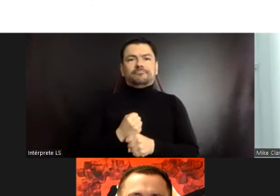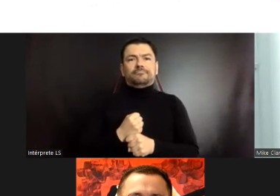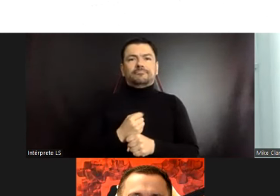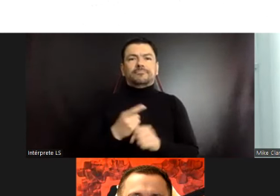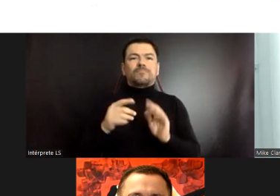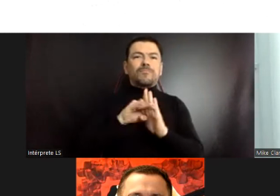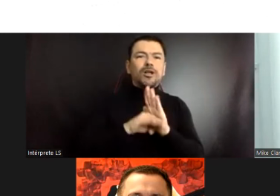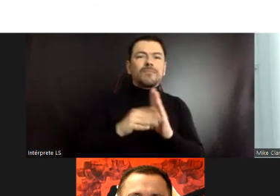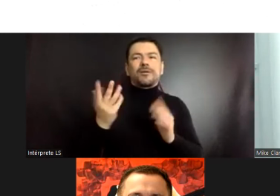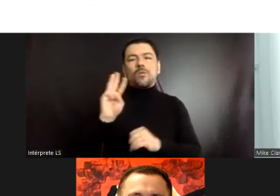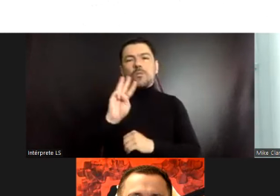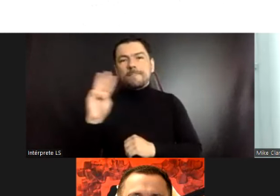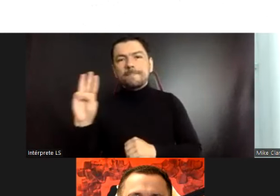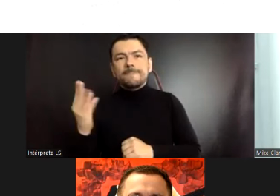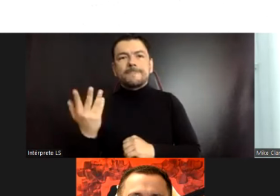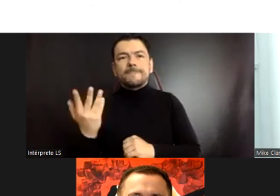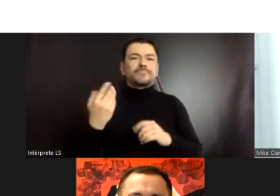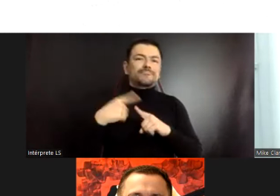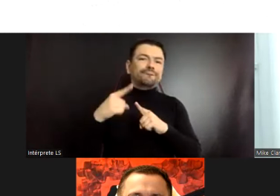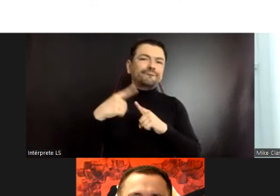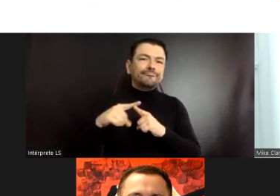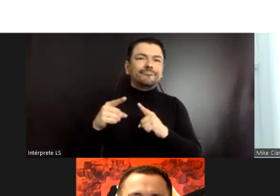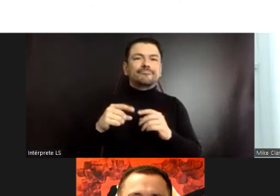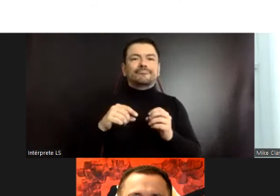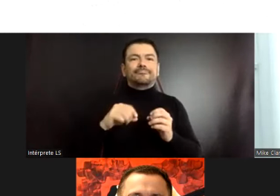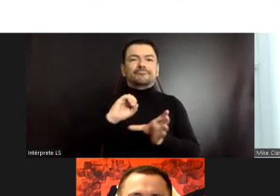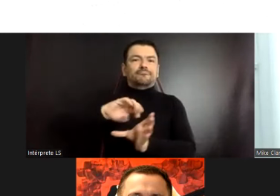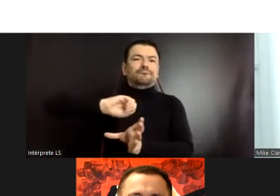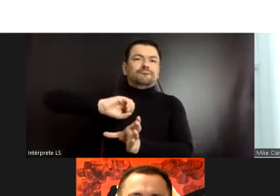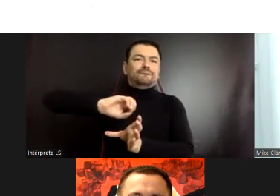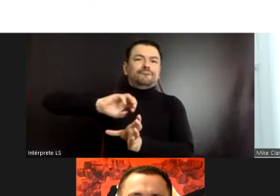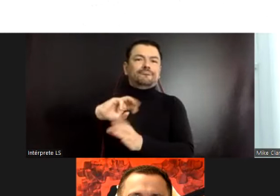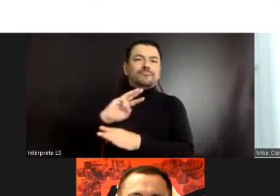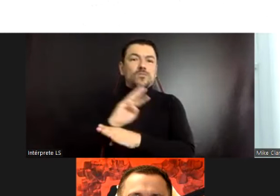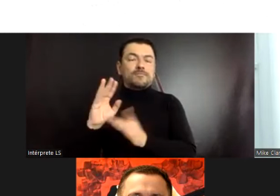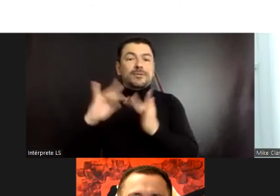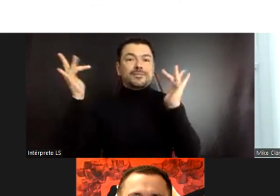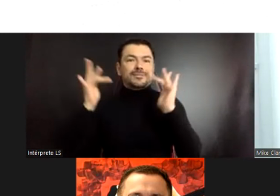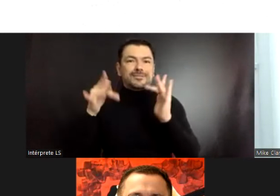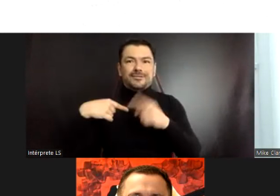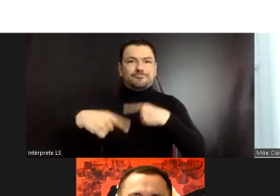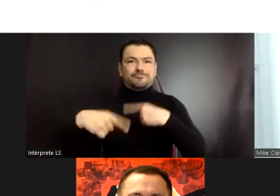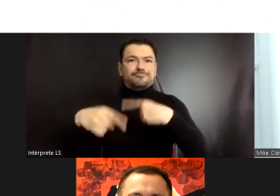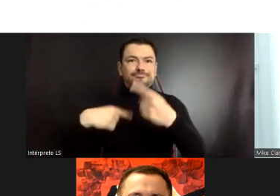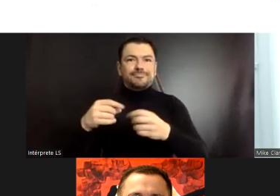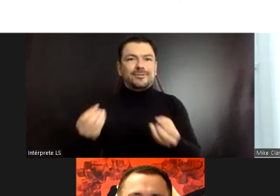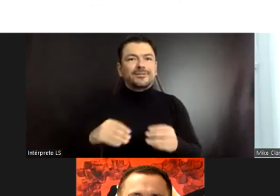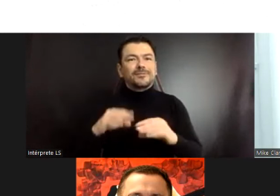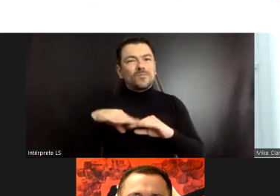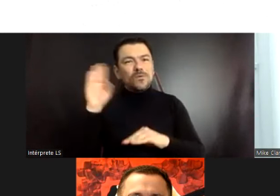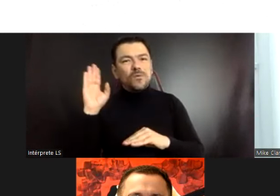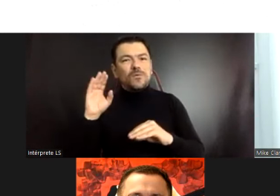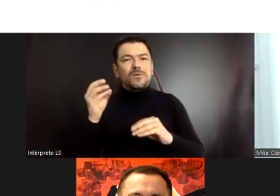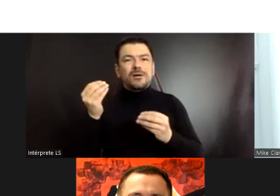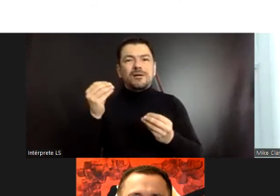que recolecte información de manera frecuente desde las distintas plataformas, los medios, las redes sociales, etcétera. Y